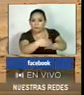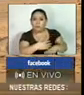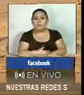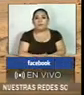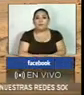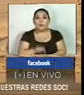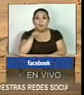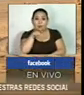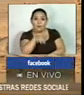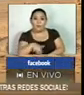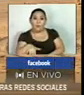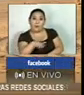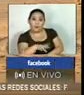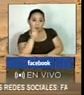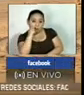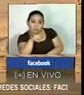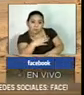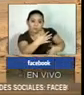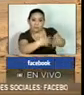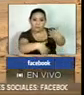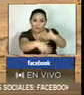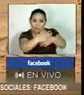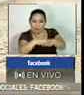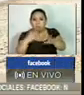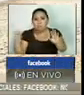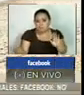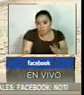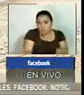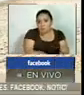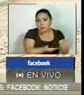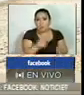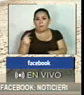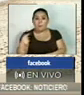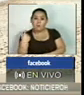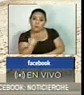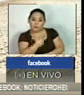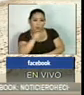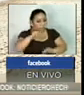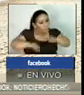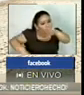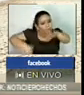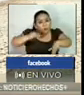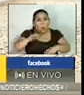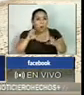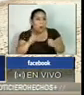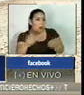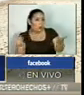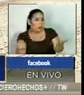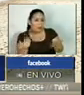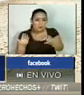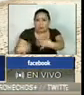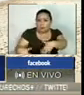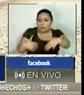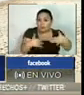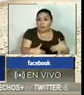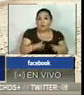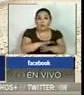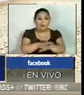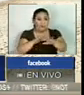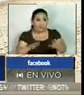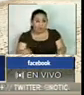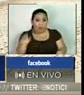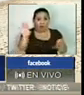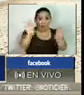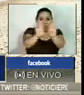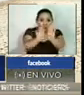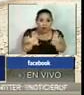Ayuntamiento de Barcelona abrió las playas de la ciudad el viernes permitiendo a la gente nadar o practicar otras actividades deportivas después de semanas